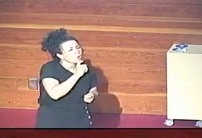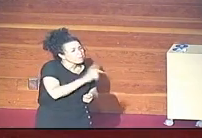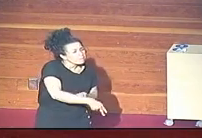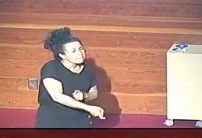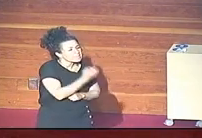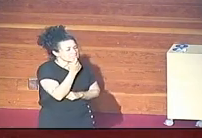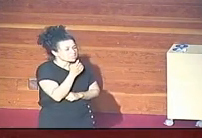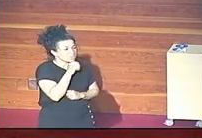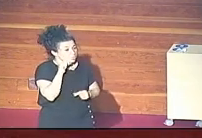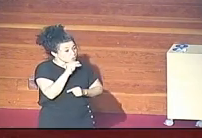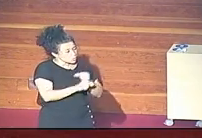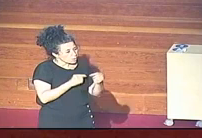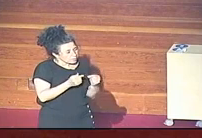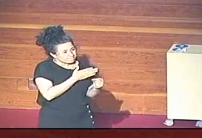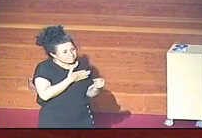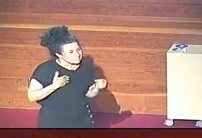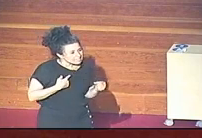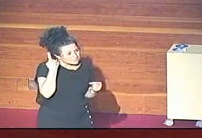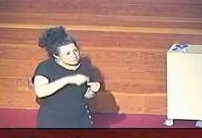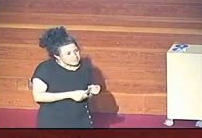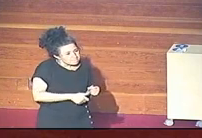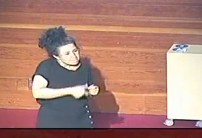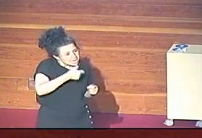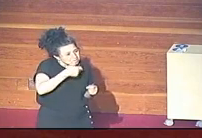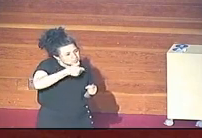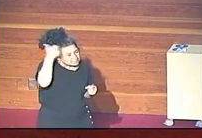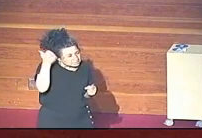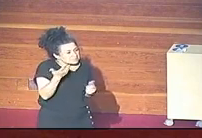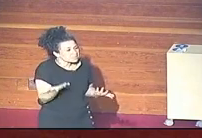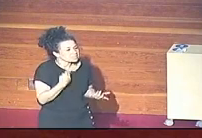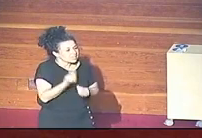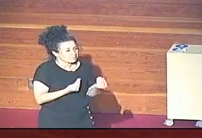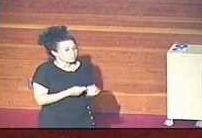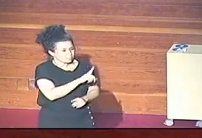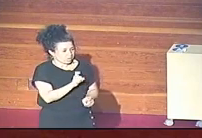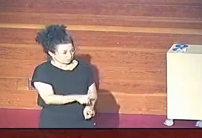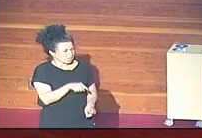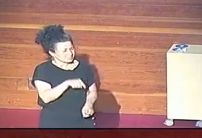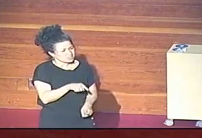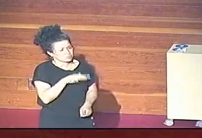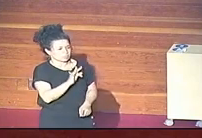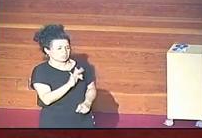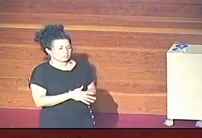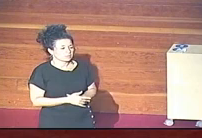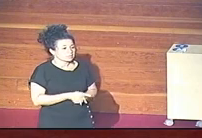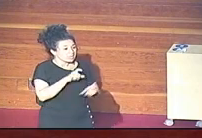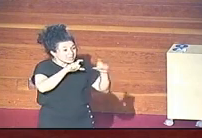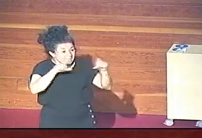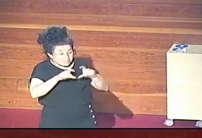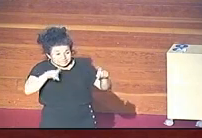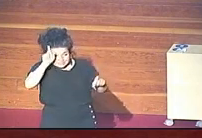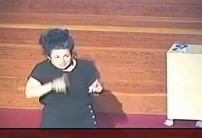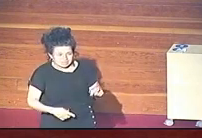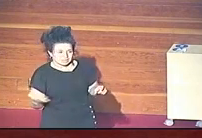saber más y preguntamos si yo creo que eso está muy bien porque además las empresas también tienen que tomar decisiones